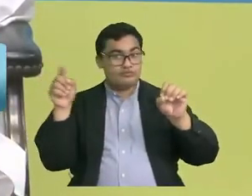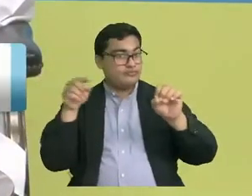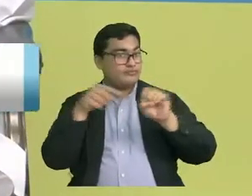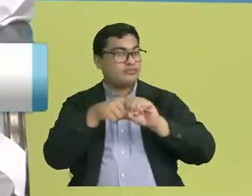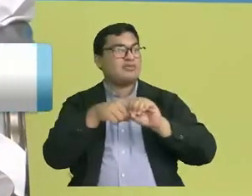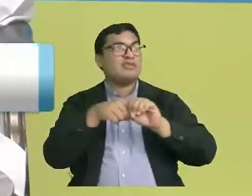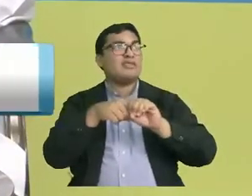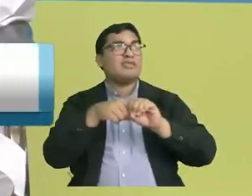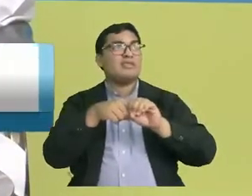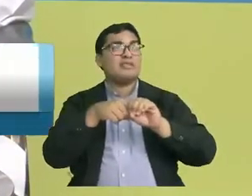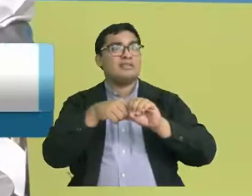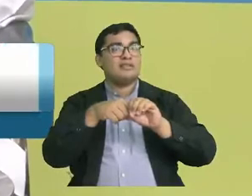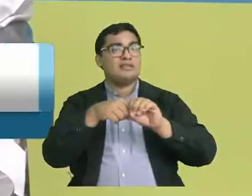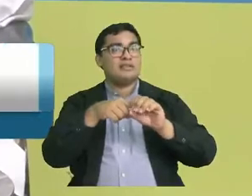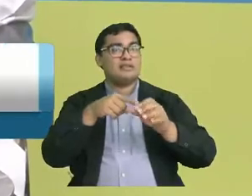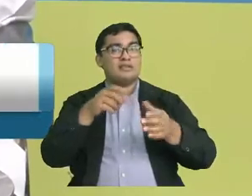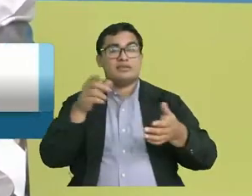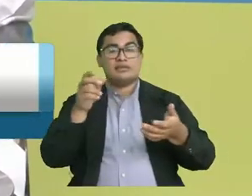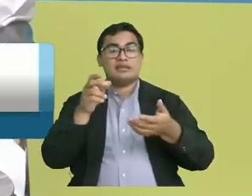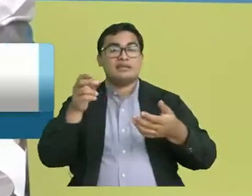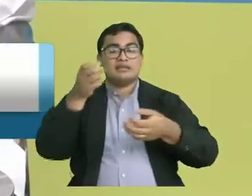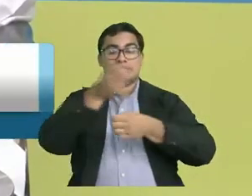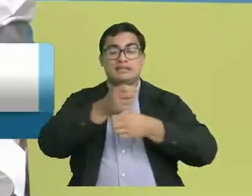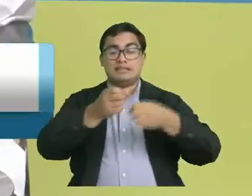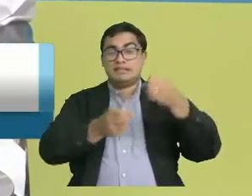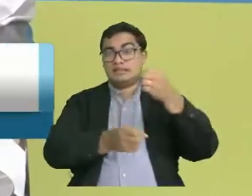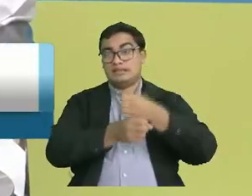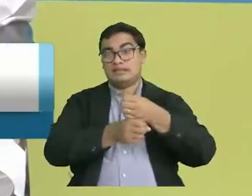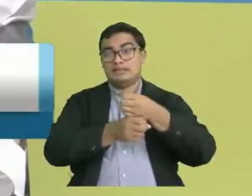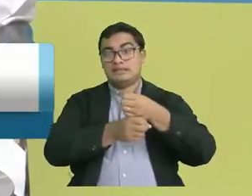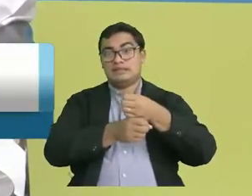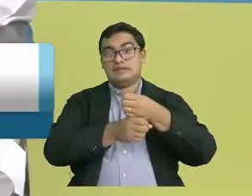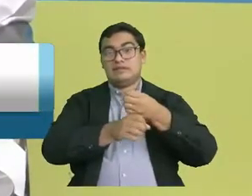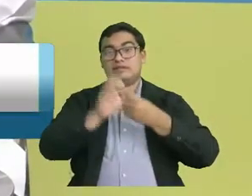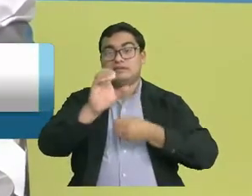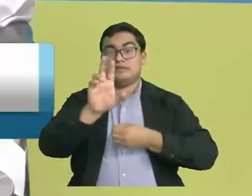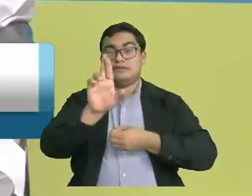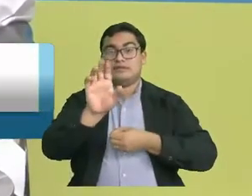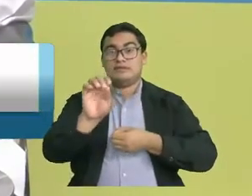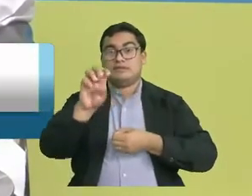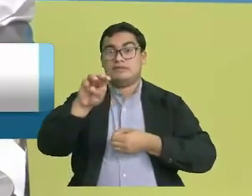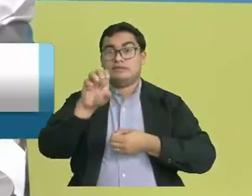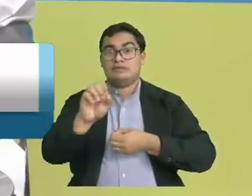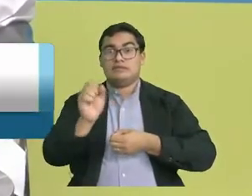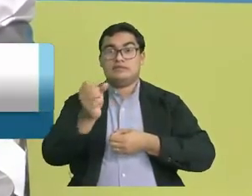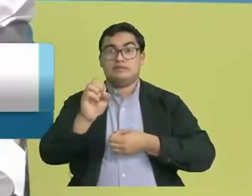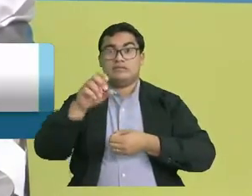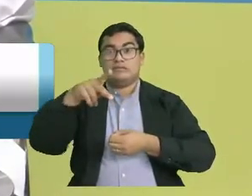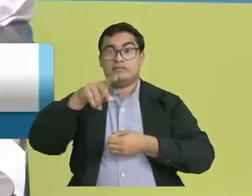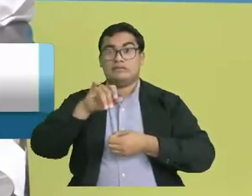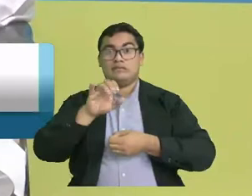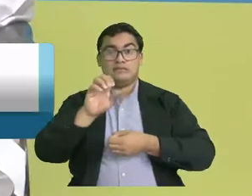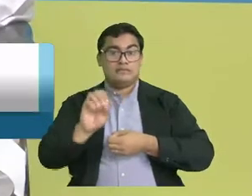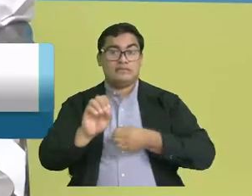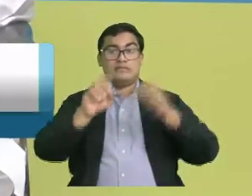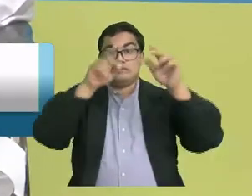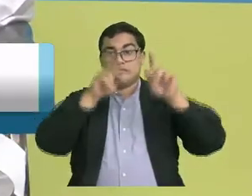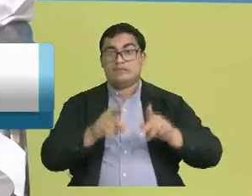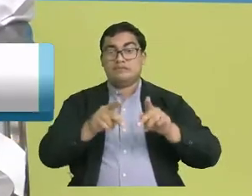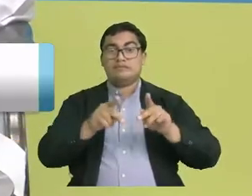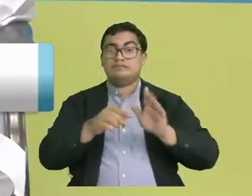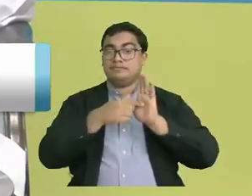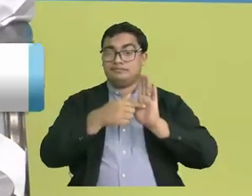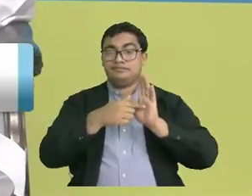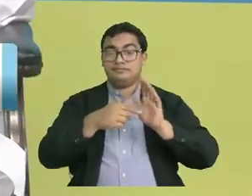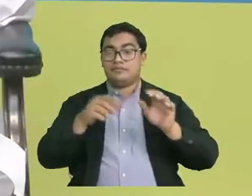establece el sexo, le llamamos el sexo cromosómico de la persona. Los